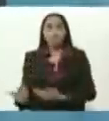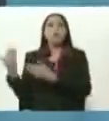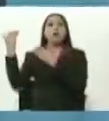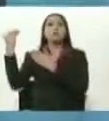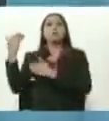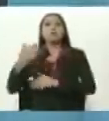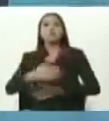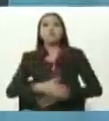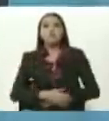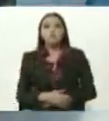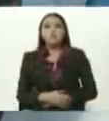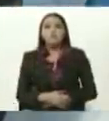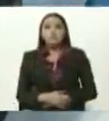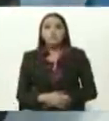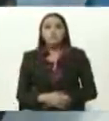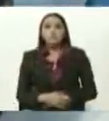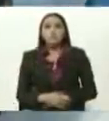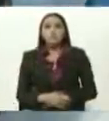escuchamos.